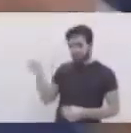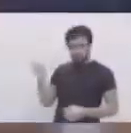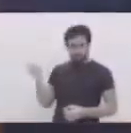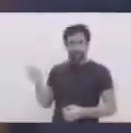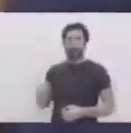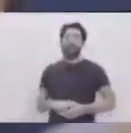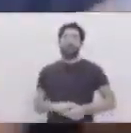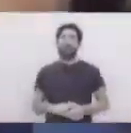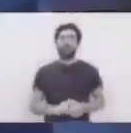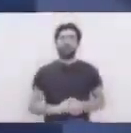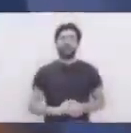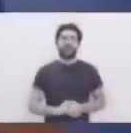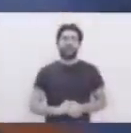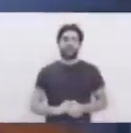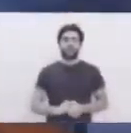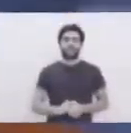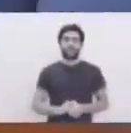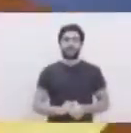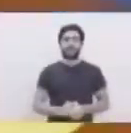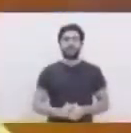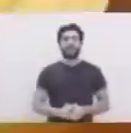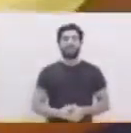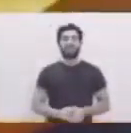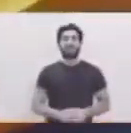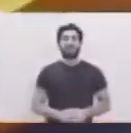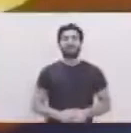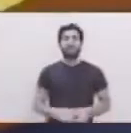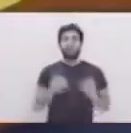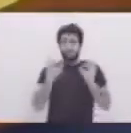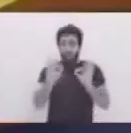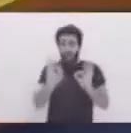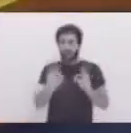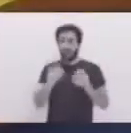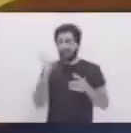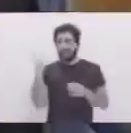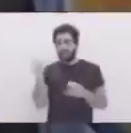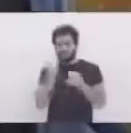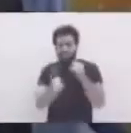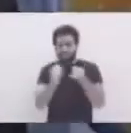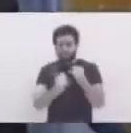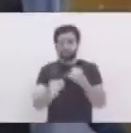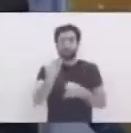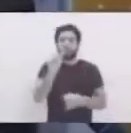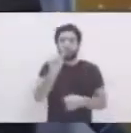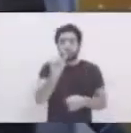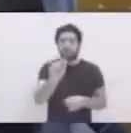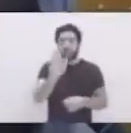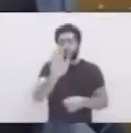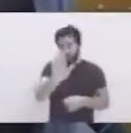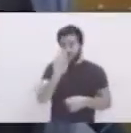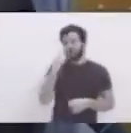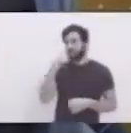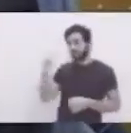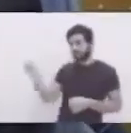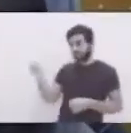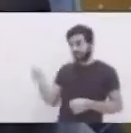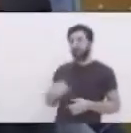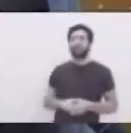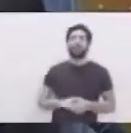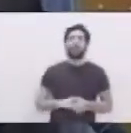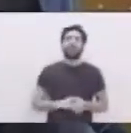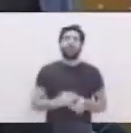del Día del Niño. Exacto. A ver, ya nos falta poquito. Buenísimo. Ahora vamos a tomar